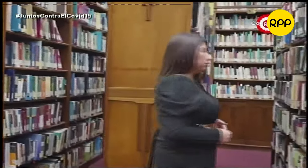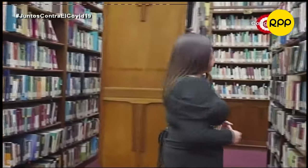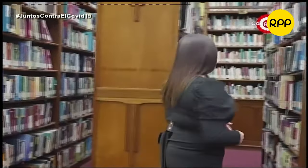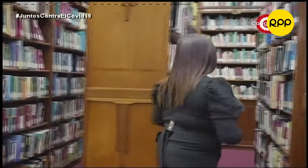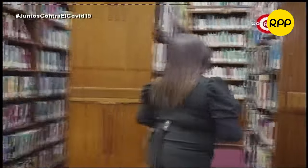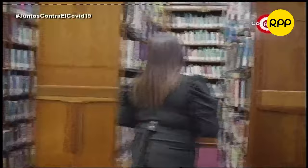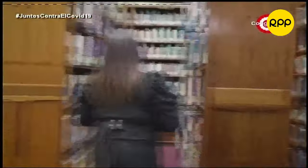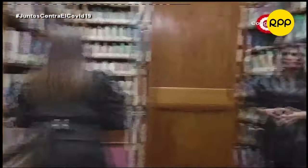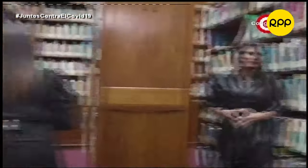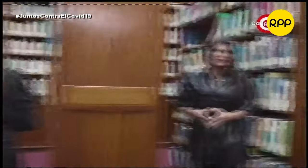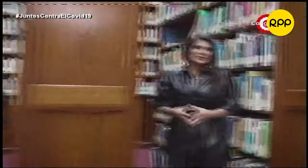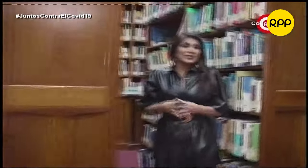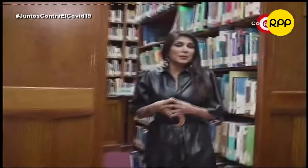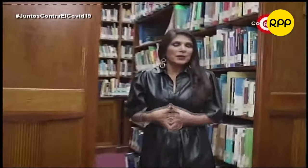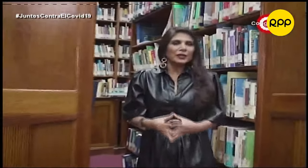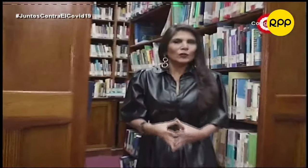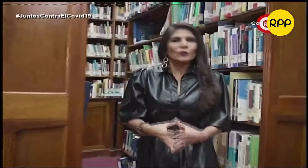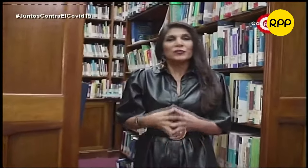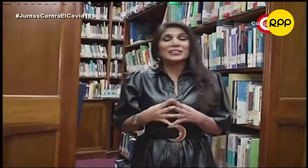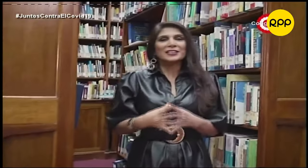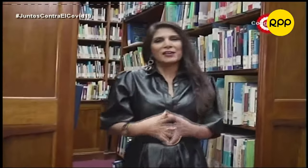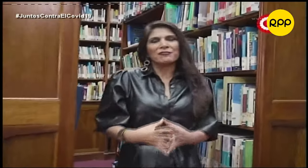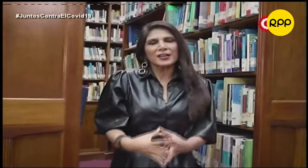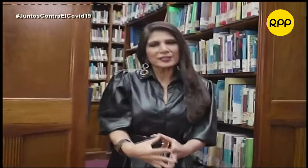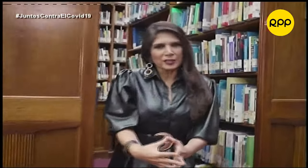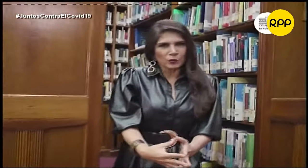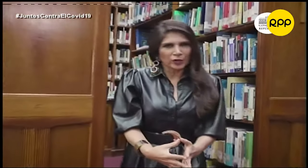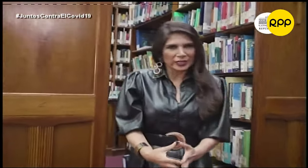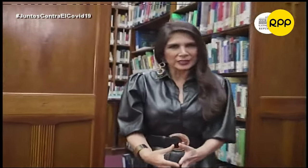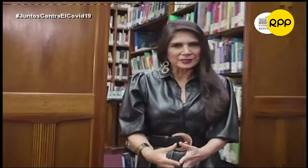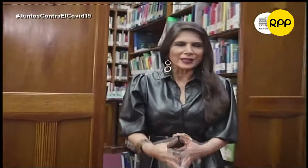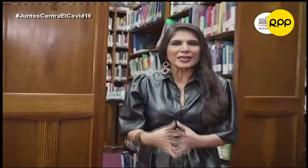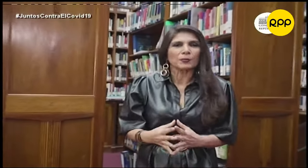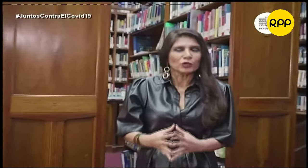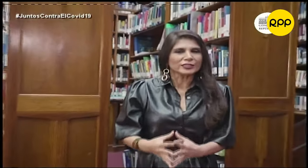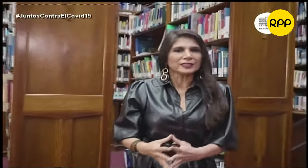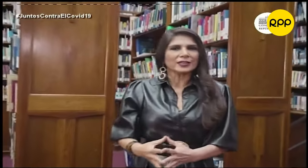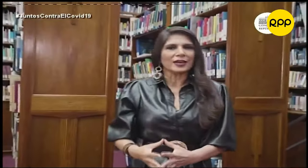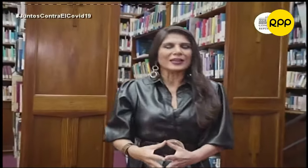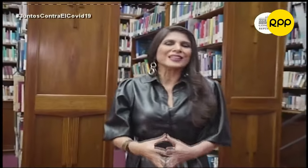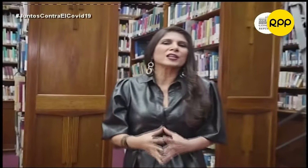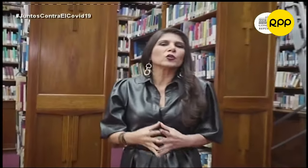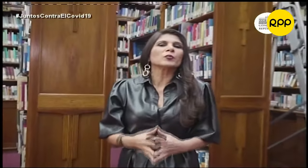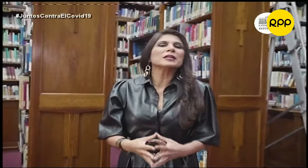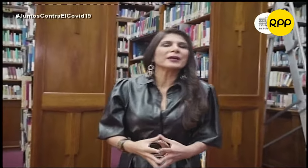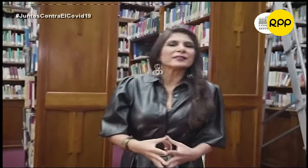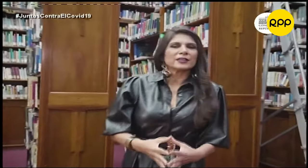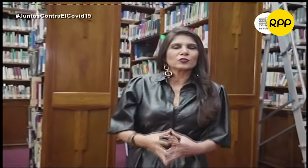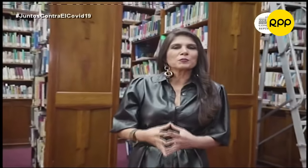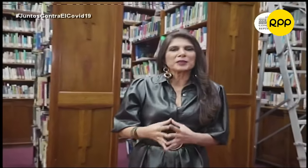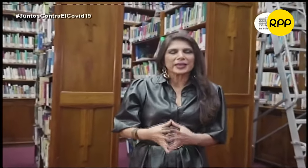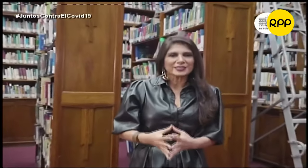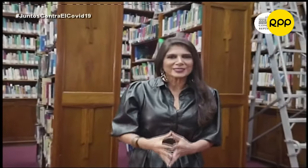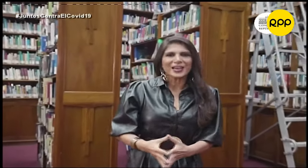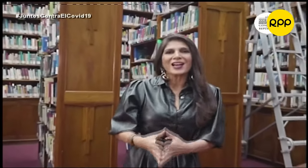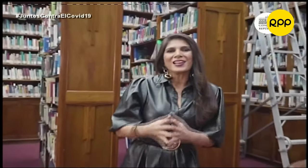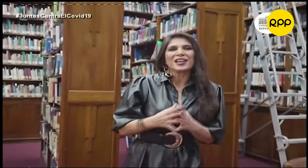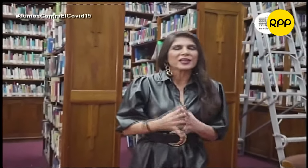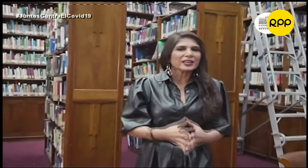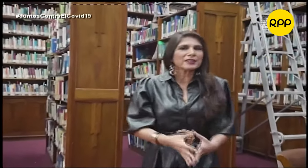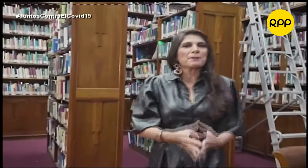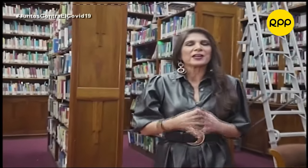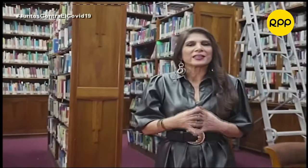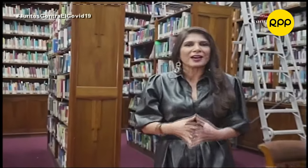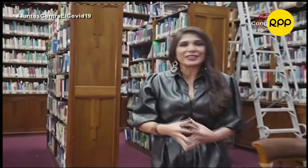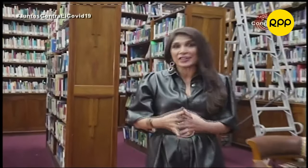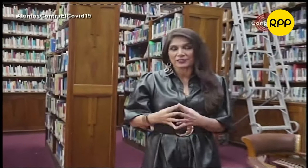discriminación. Sin embargo, frente a la falta de mujeres en la política, en el 2020 entró en vigencia la